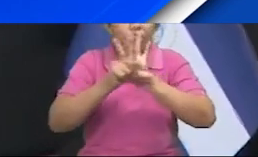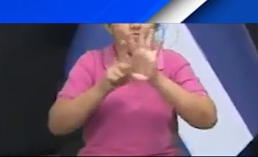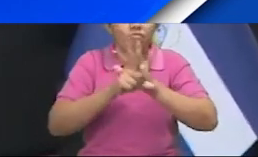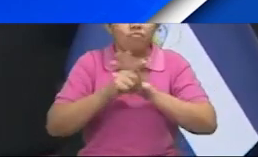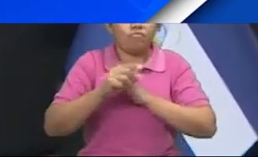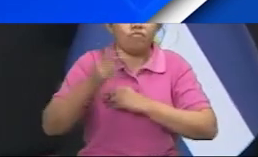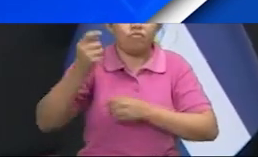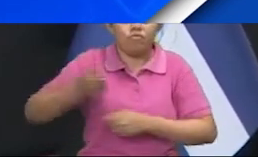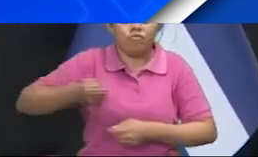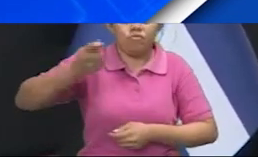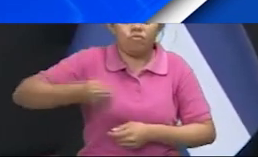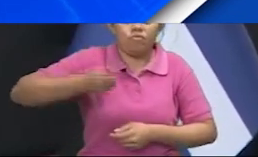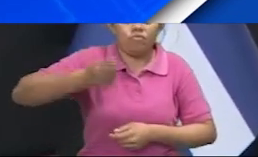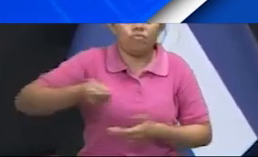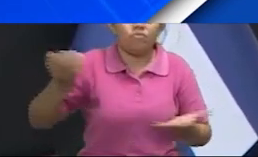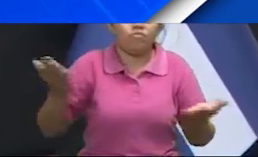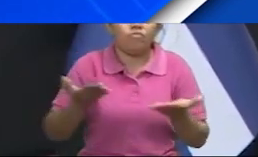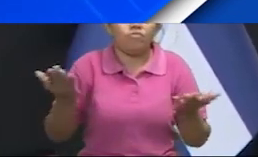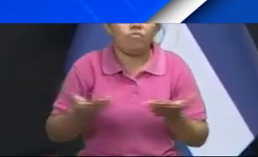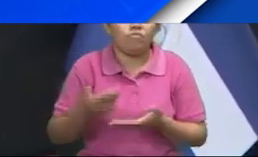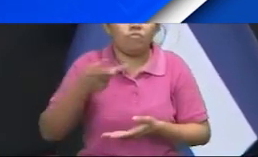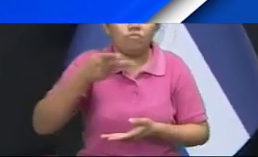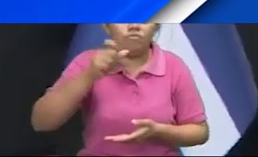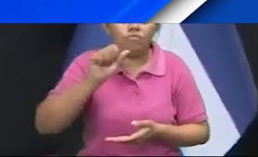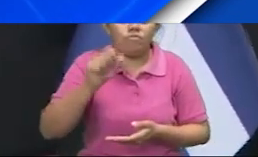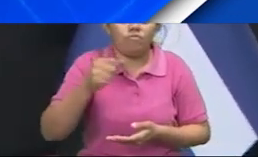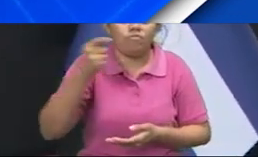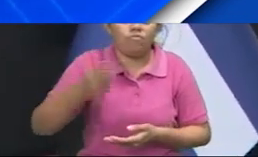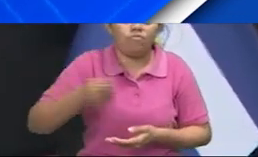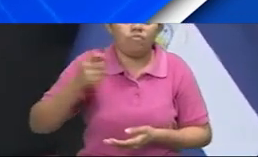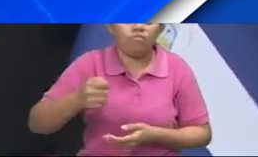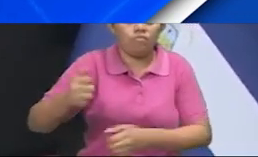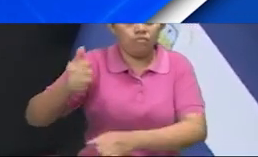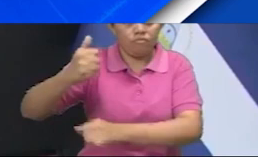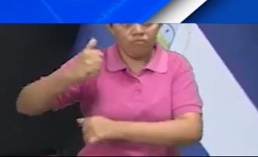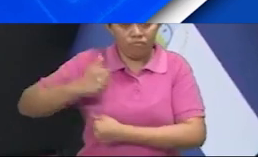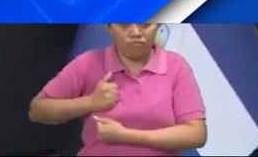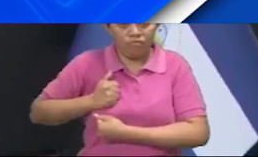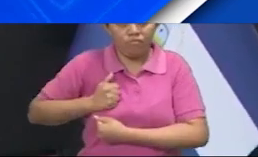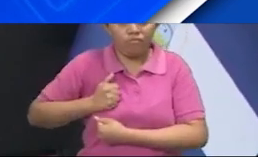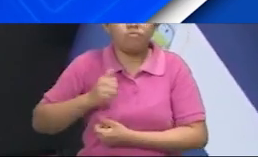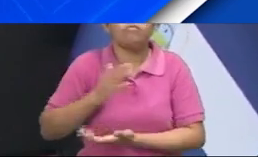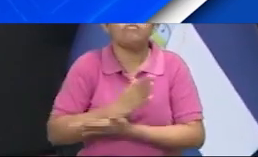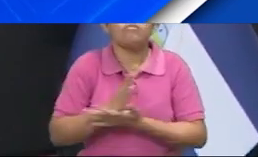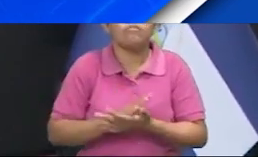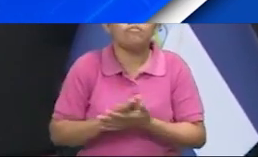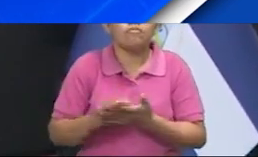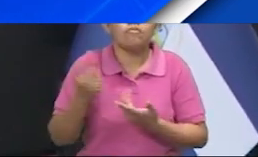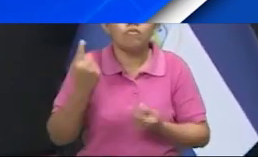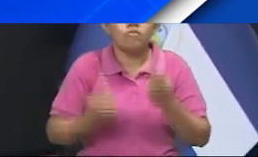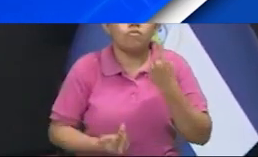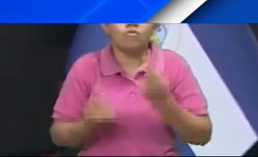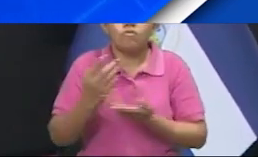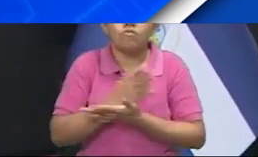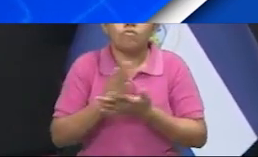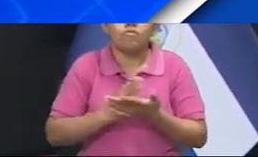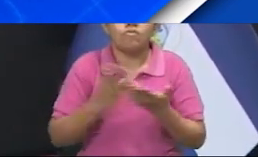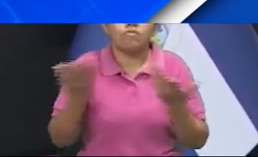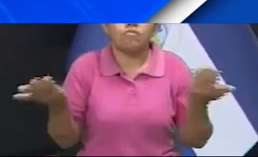de Tribunales y con el Código Procesal Penal Militar en lo